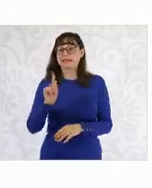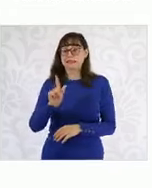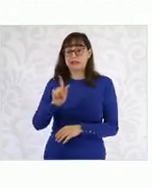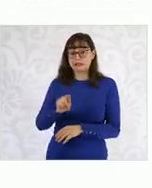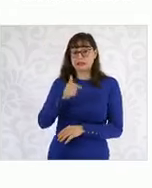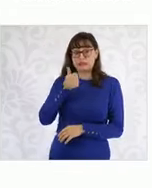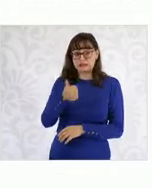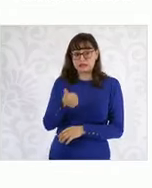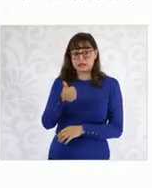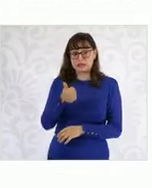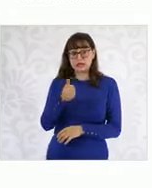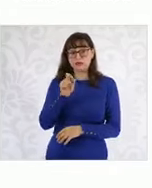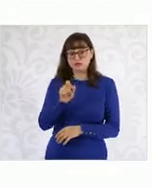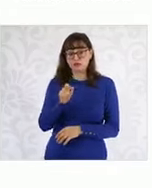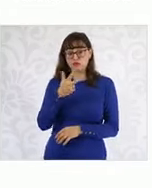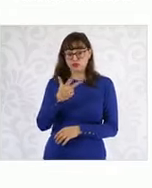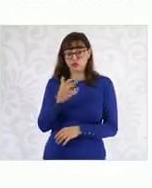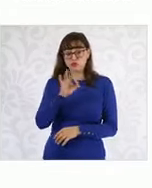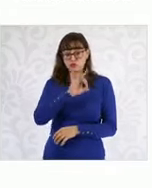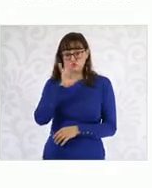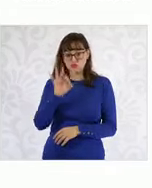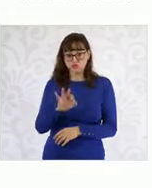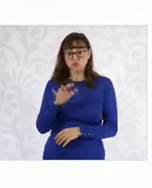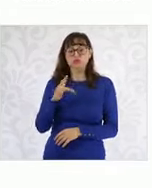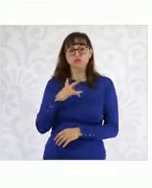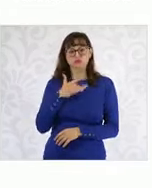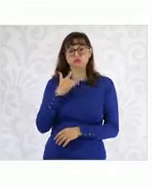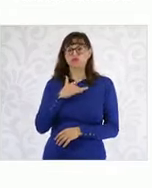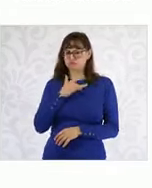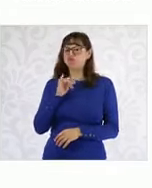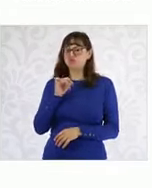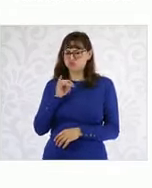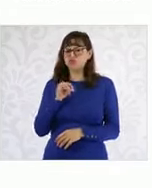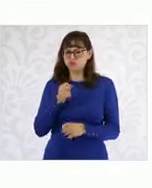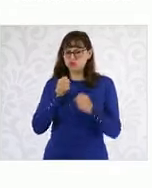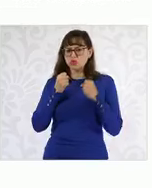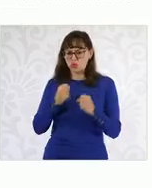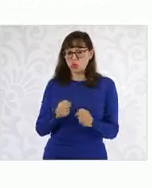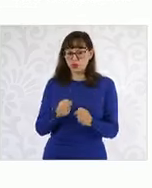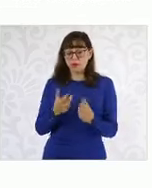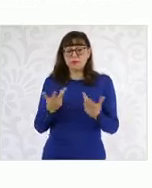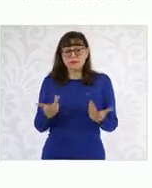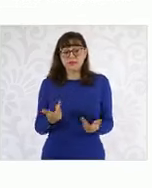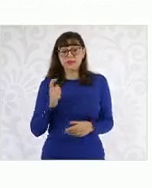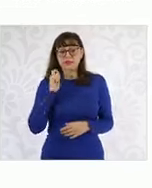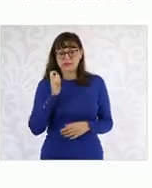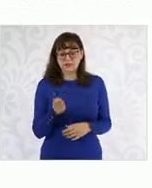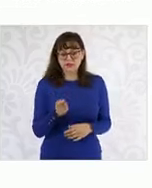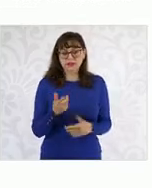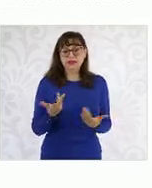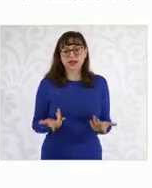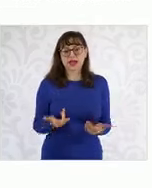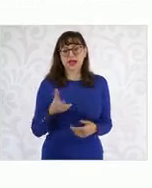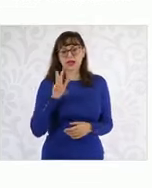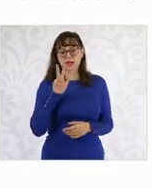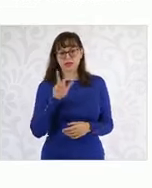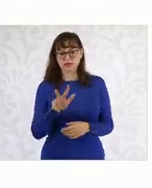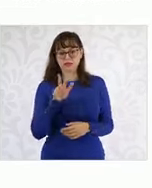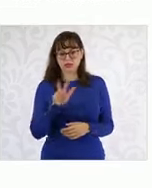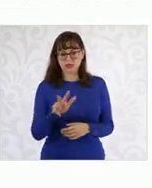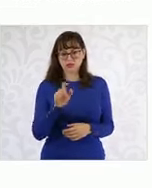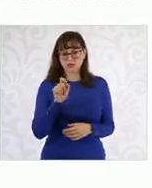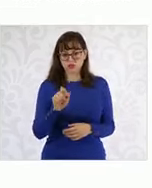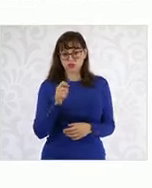76.8% que se tenía en el primer trimestre de 2018, es decir, una reducción de